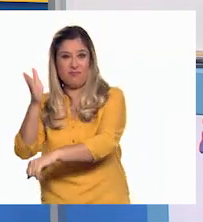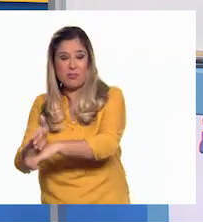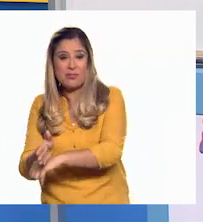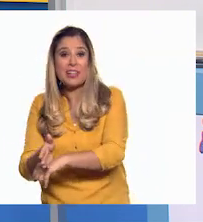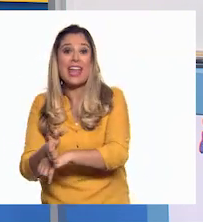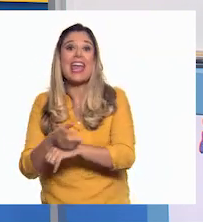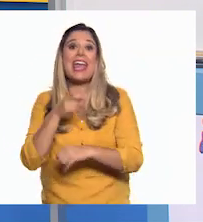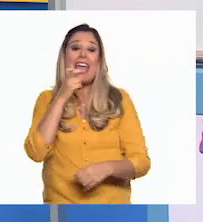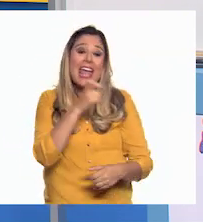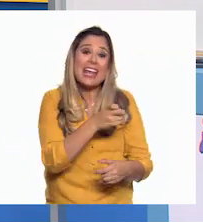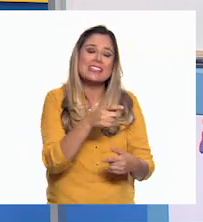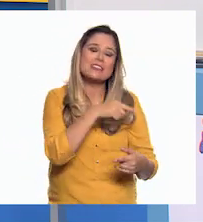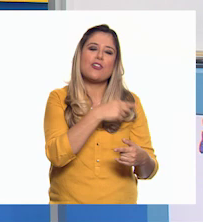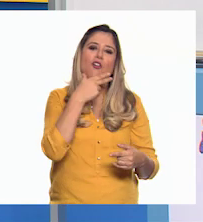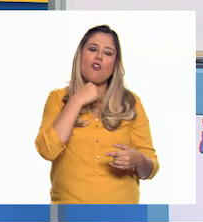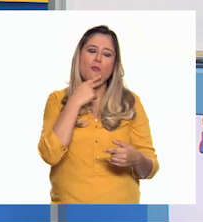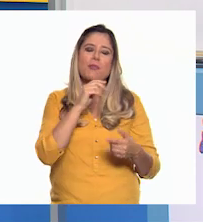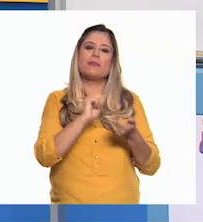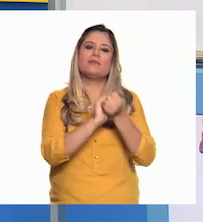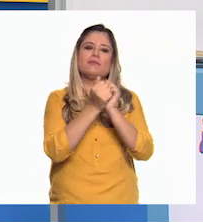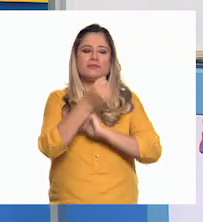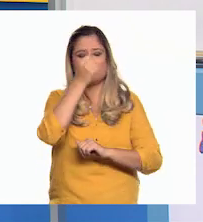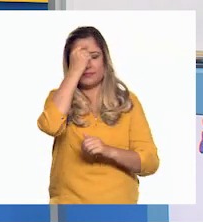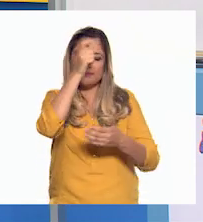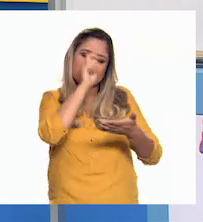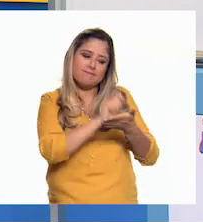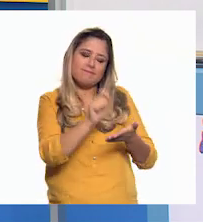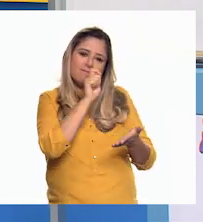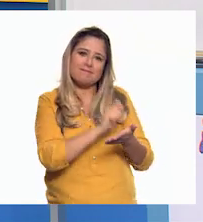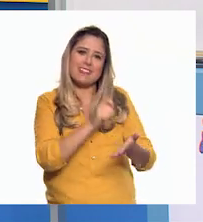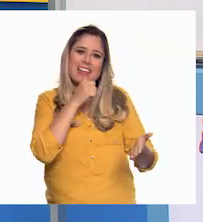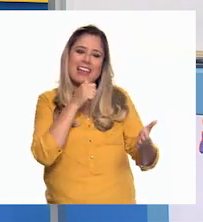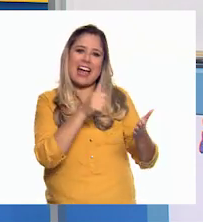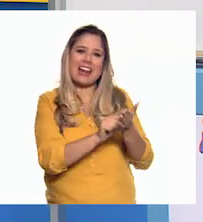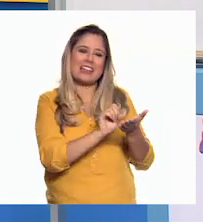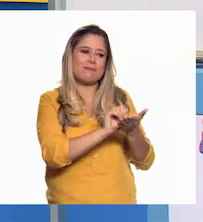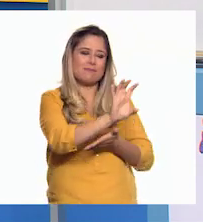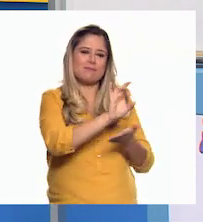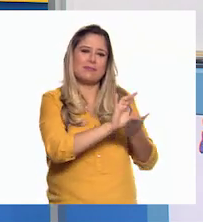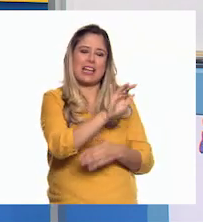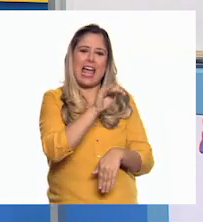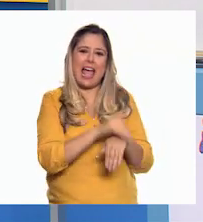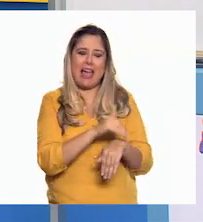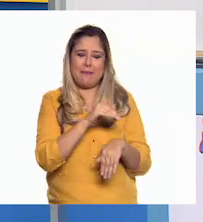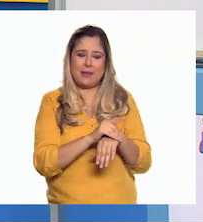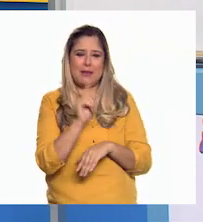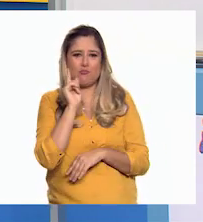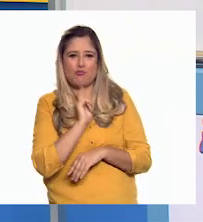que se escriba cartas con su amiguita, ¿verdad? ¿Se